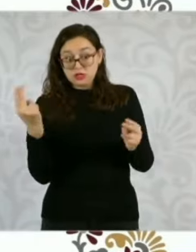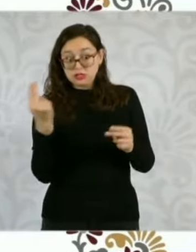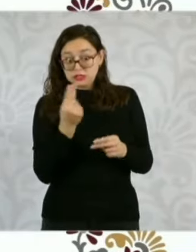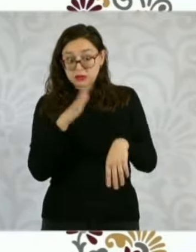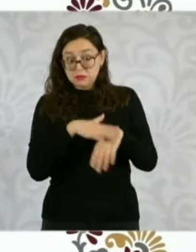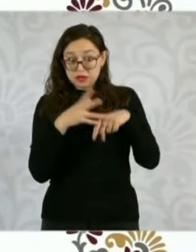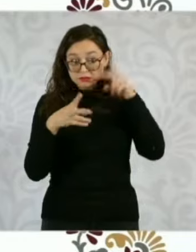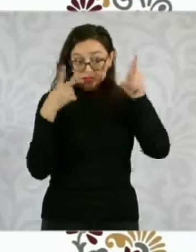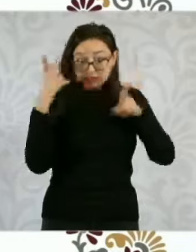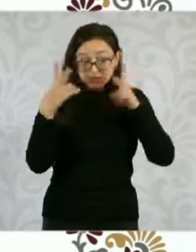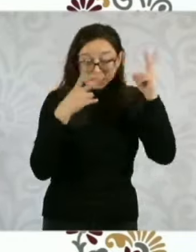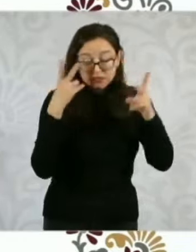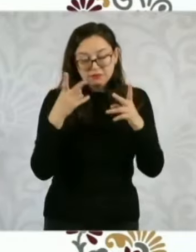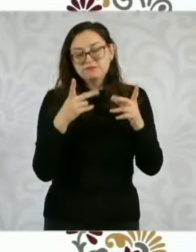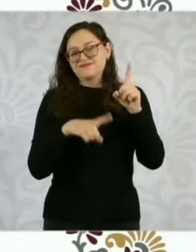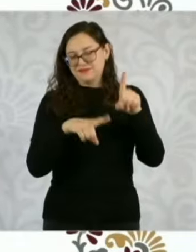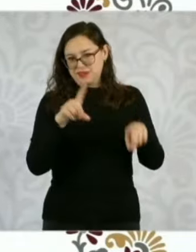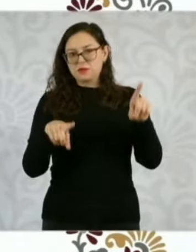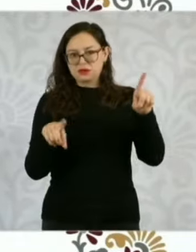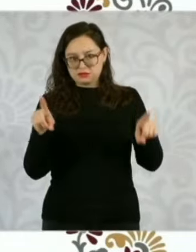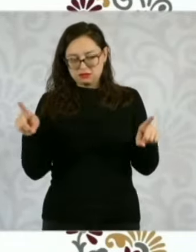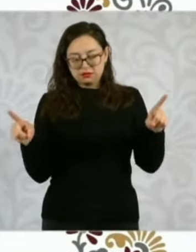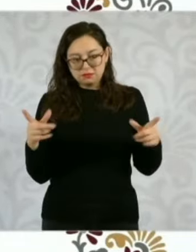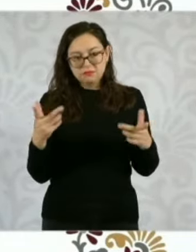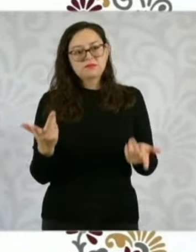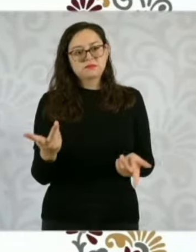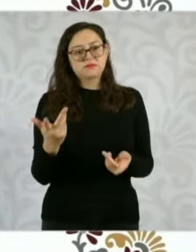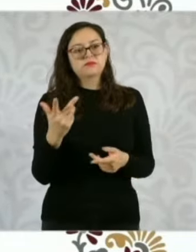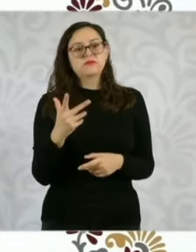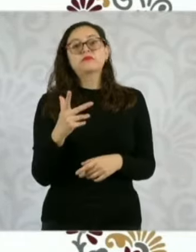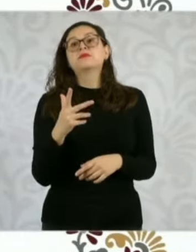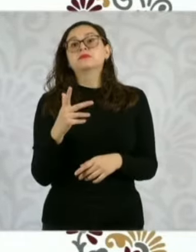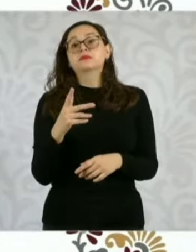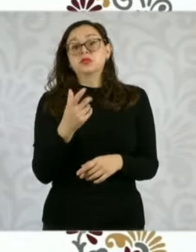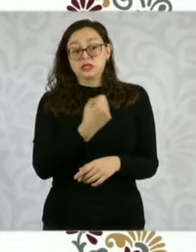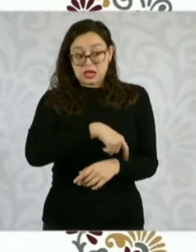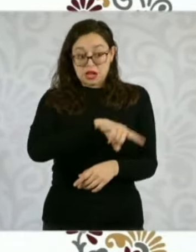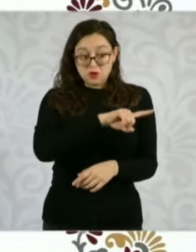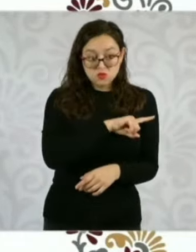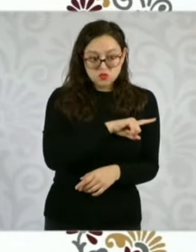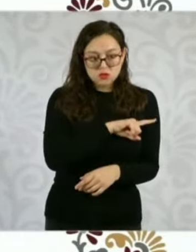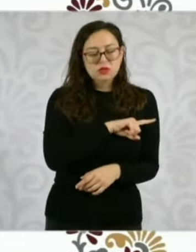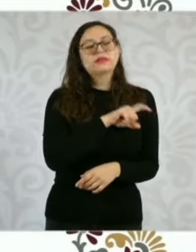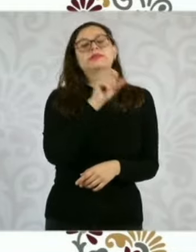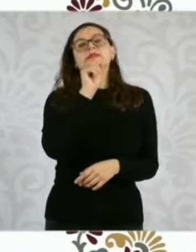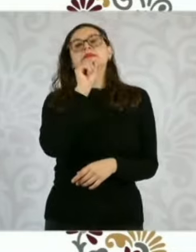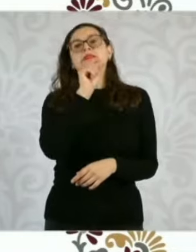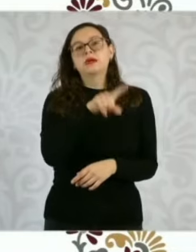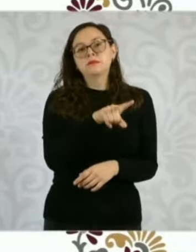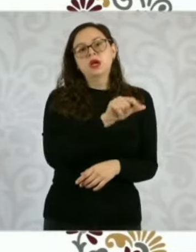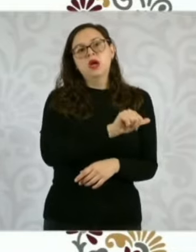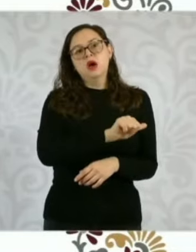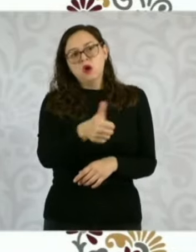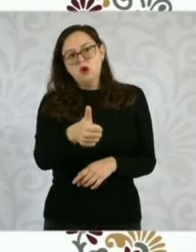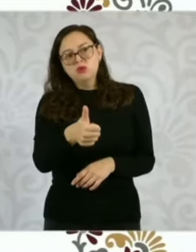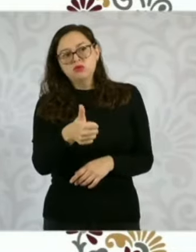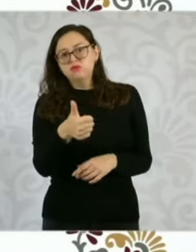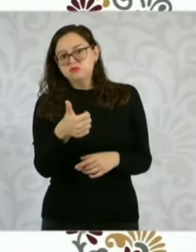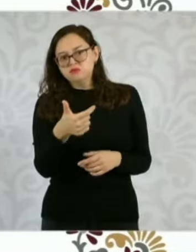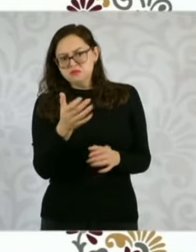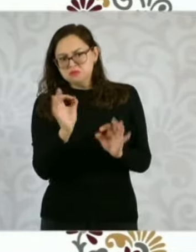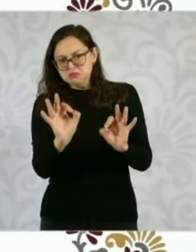periódica para mantener vigilancia no solamente de su salud, sino quien está solo requiere una red de